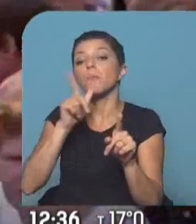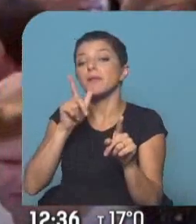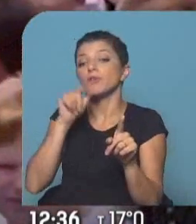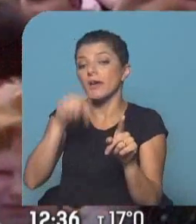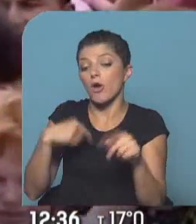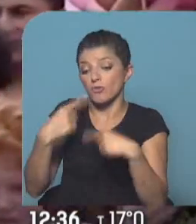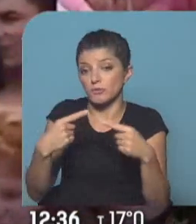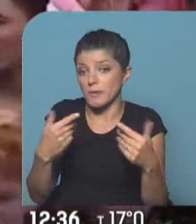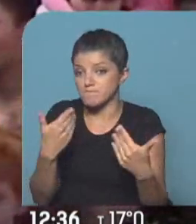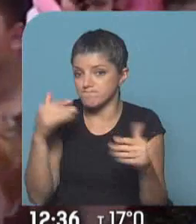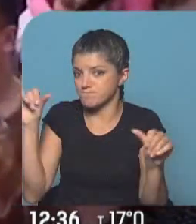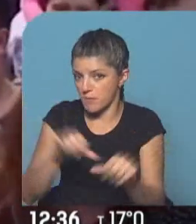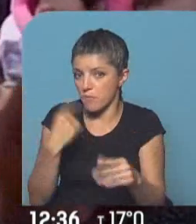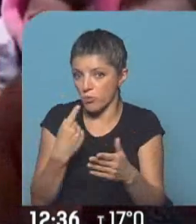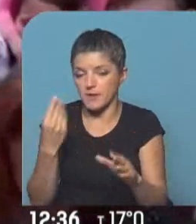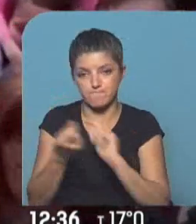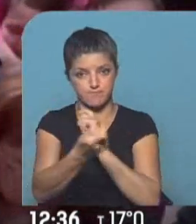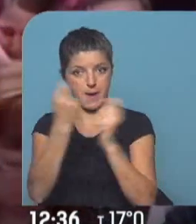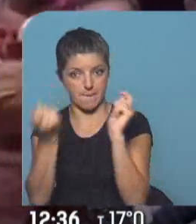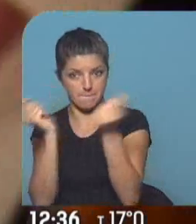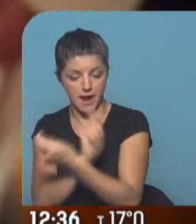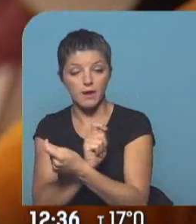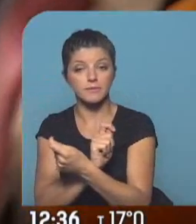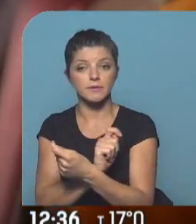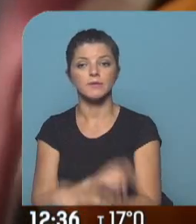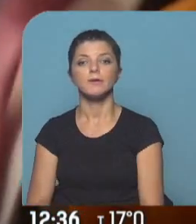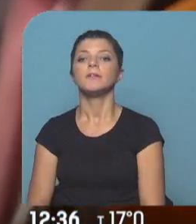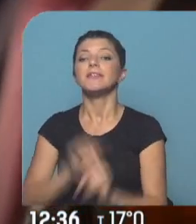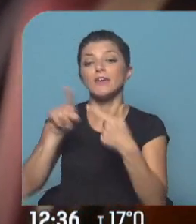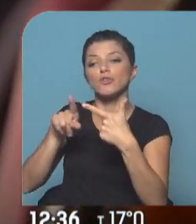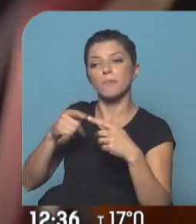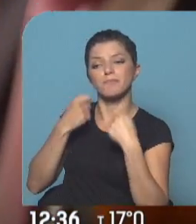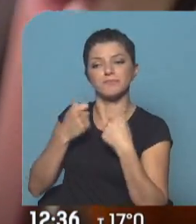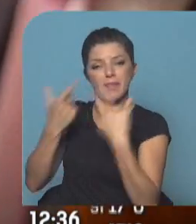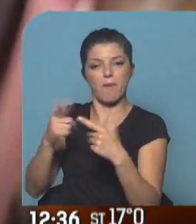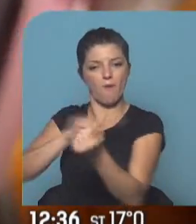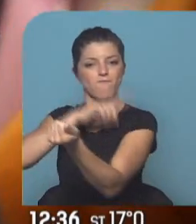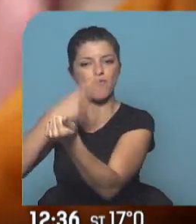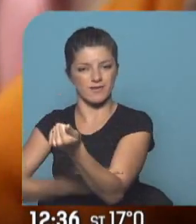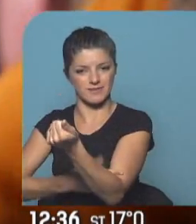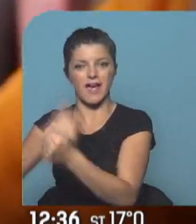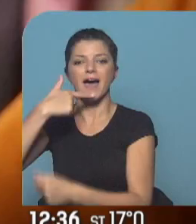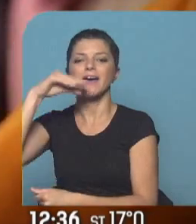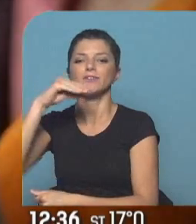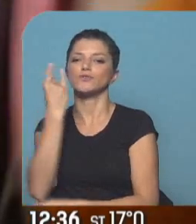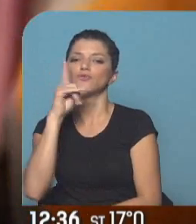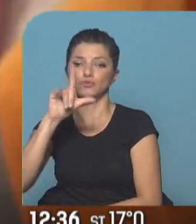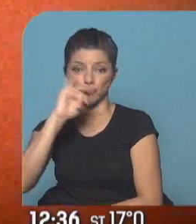su continuidad, incrementando a su vez las chances de su principal oponente, el socialdemócrata Martin